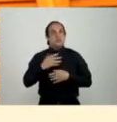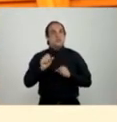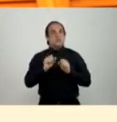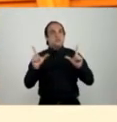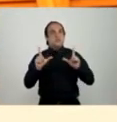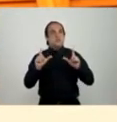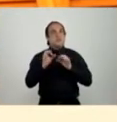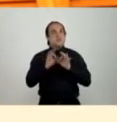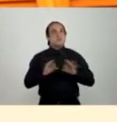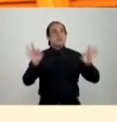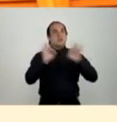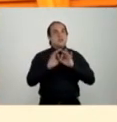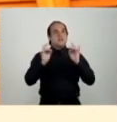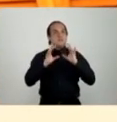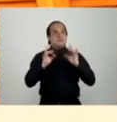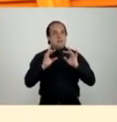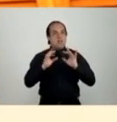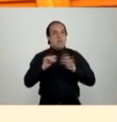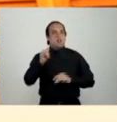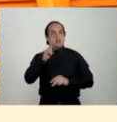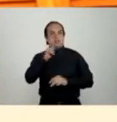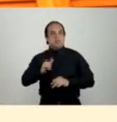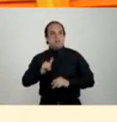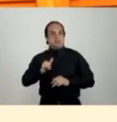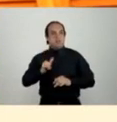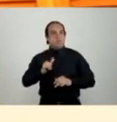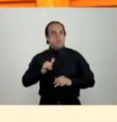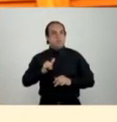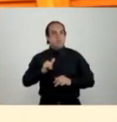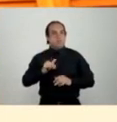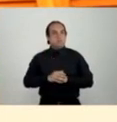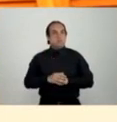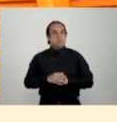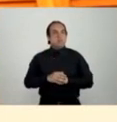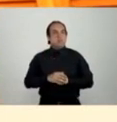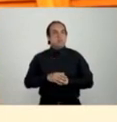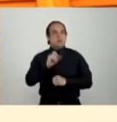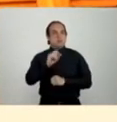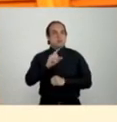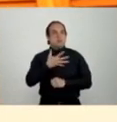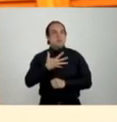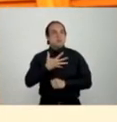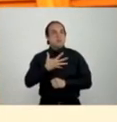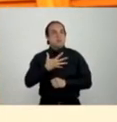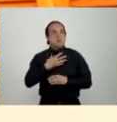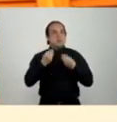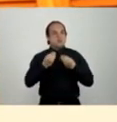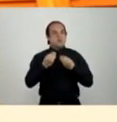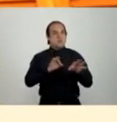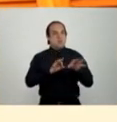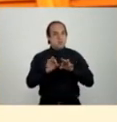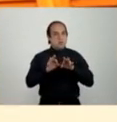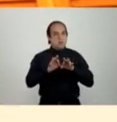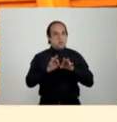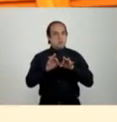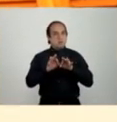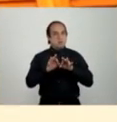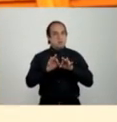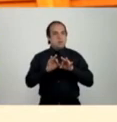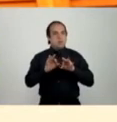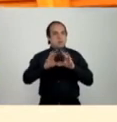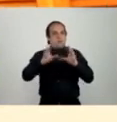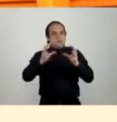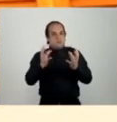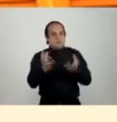en Italia, y su obra ha circulado abundantemente por el planeta.